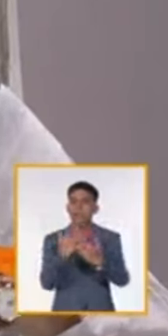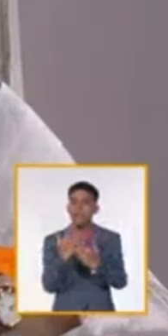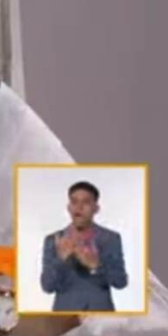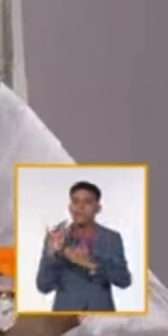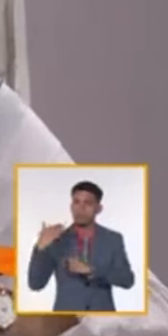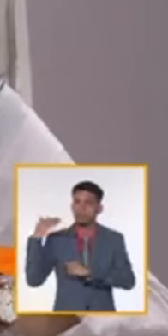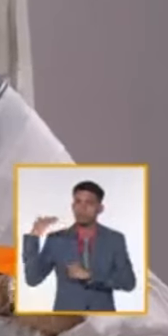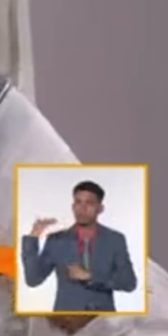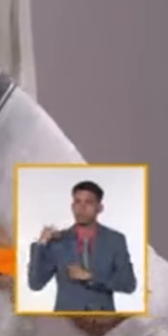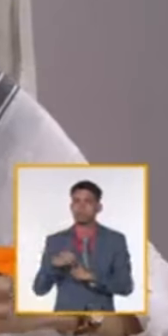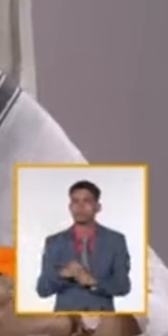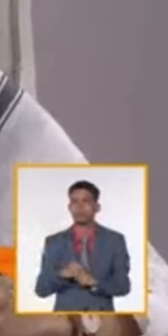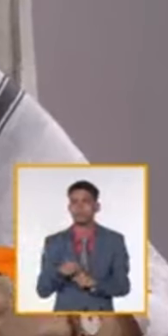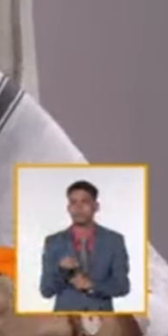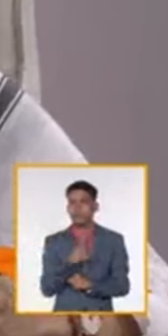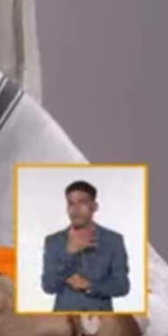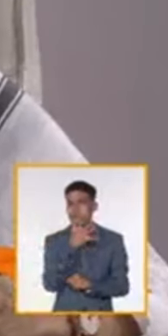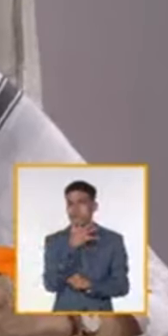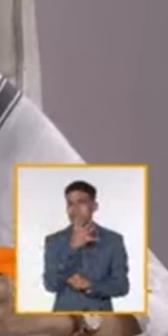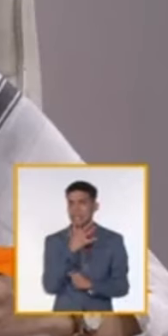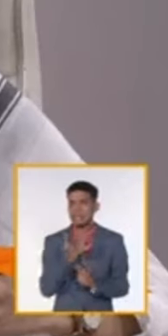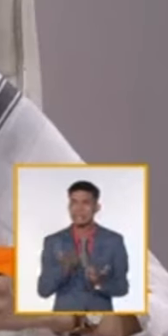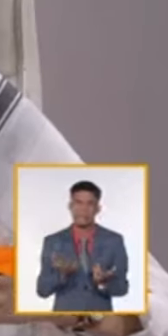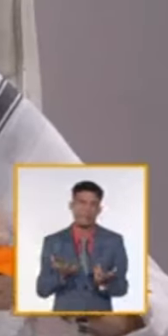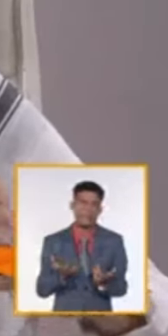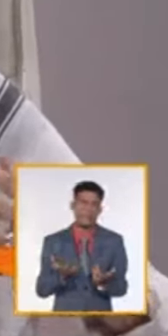una convergencia de